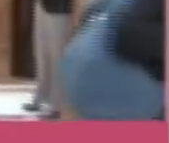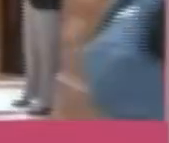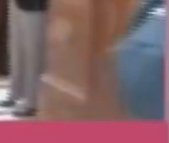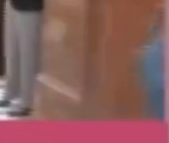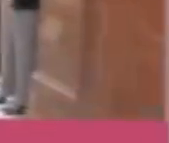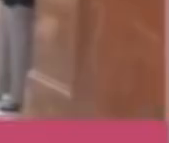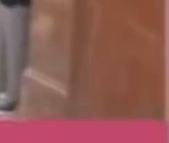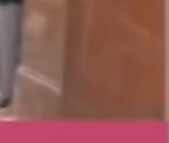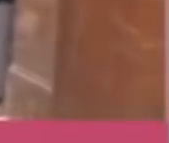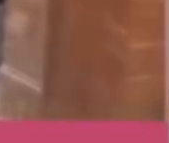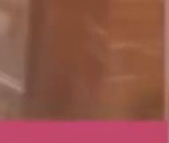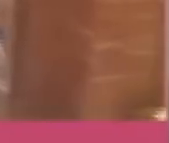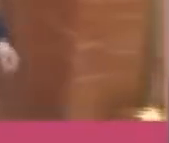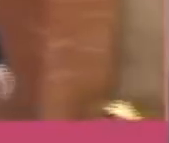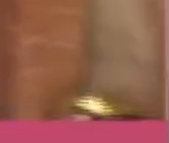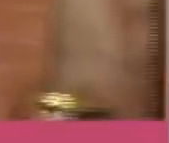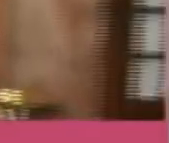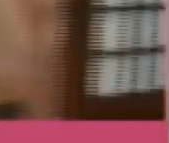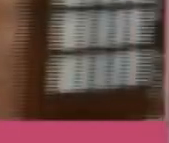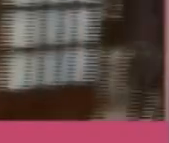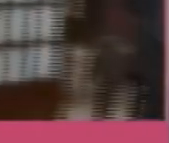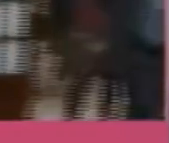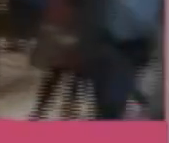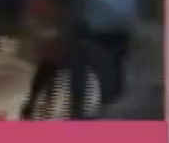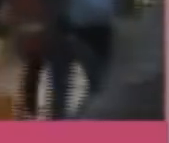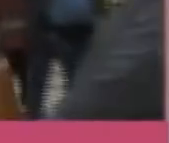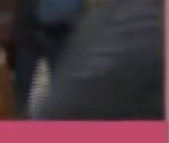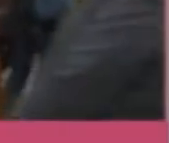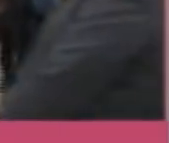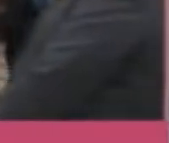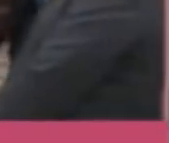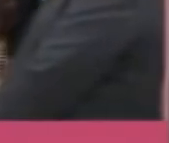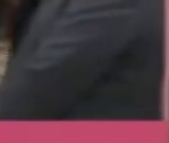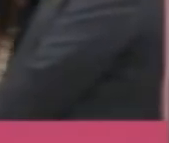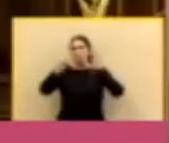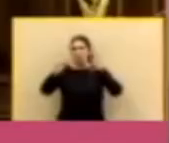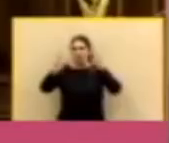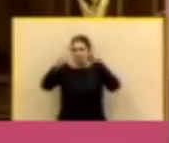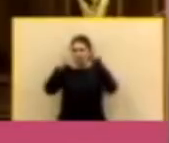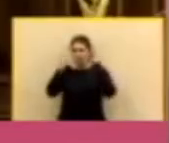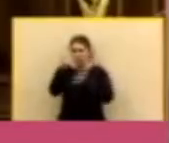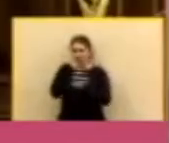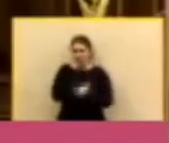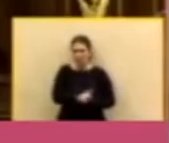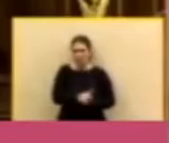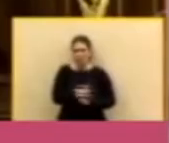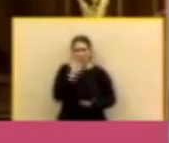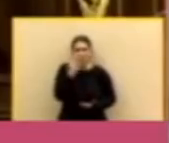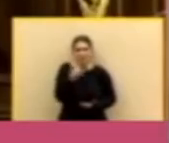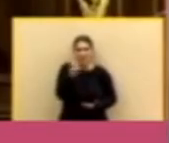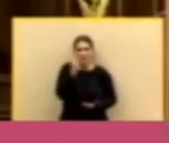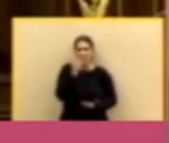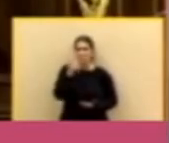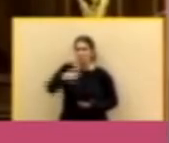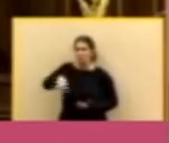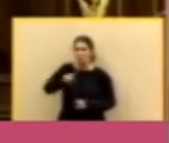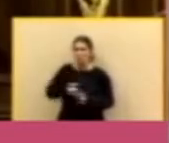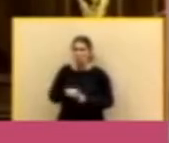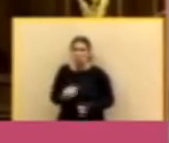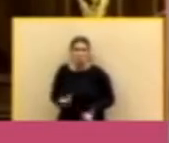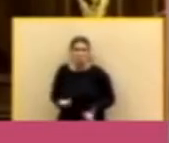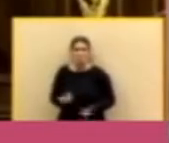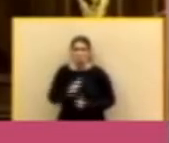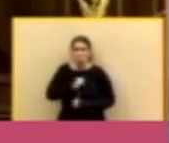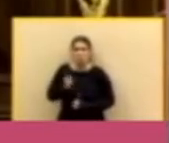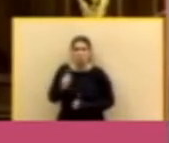llamadas y algunos críticos dirigentes dentro del Partido Popular que no ven la estrategia bien y están diciendo que